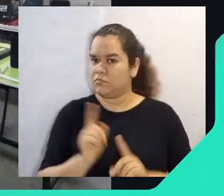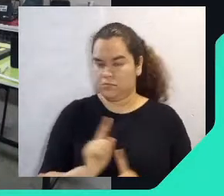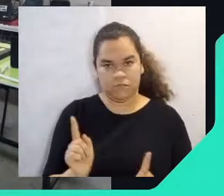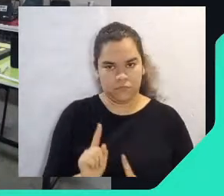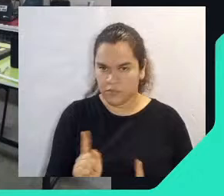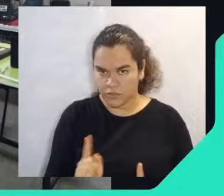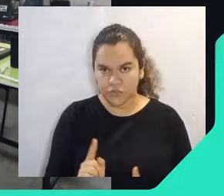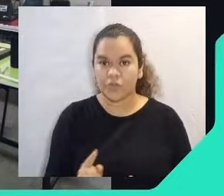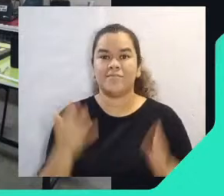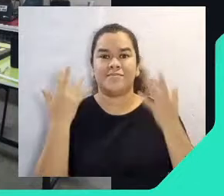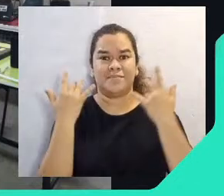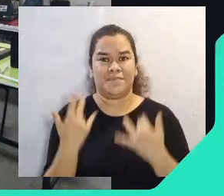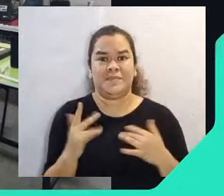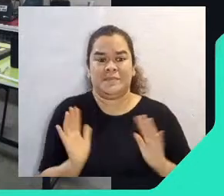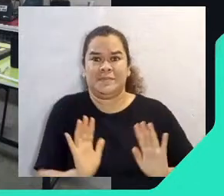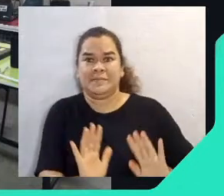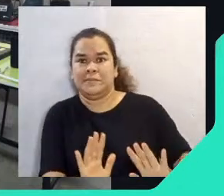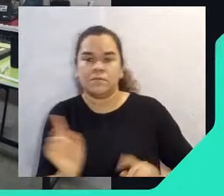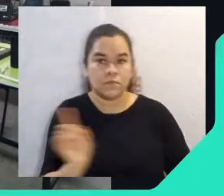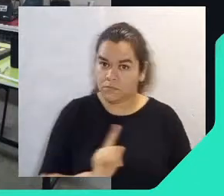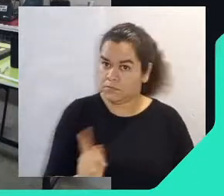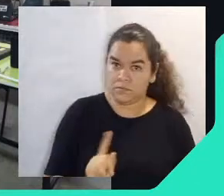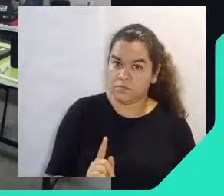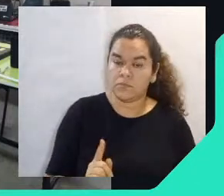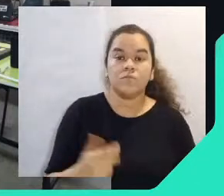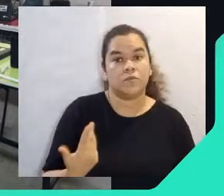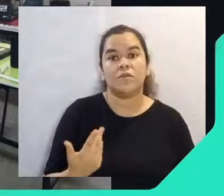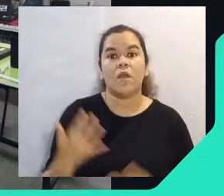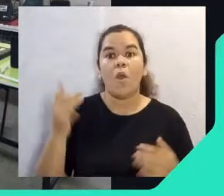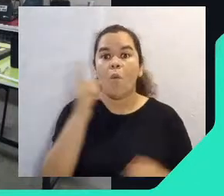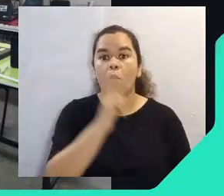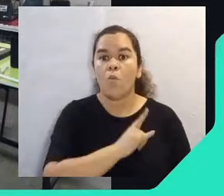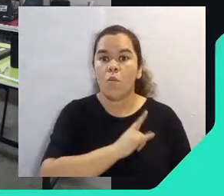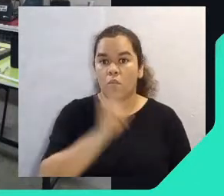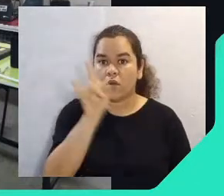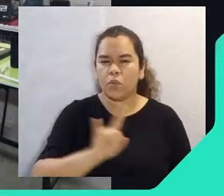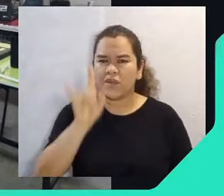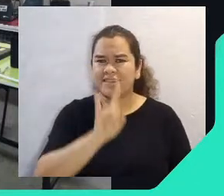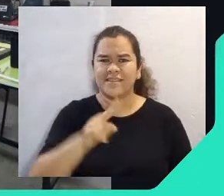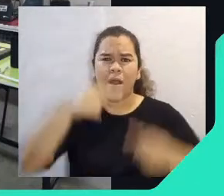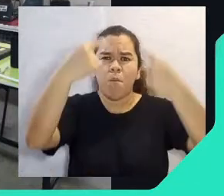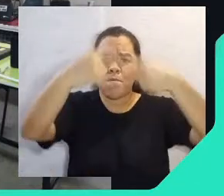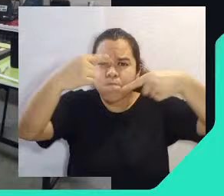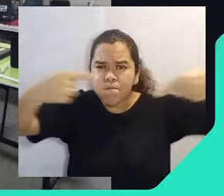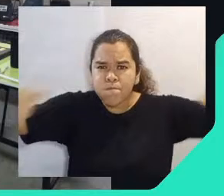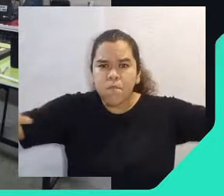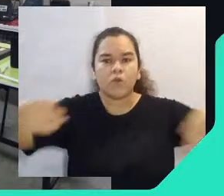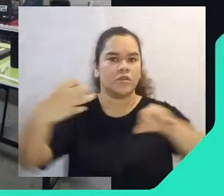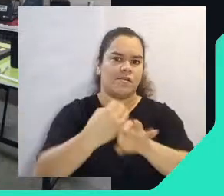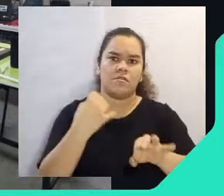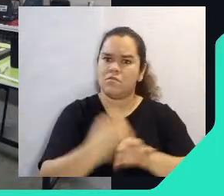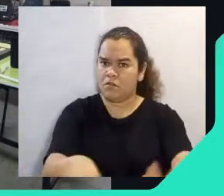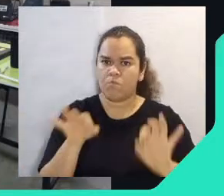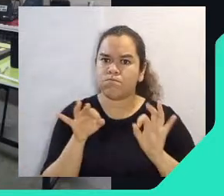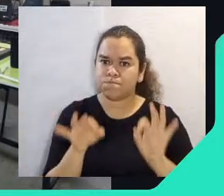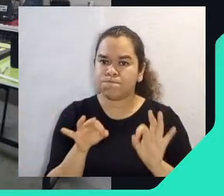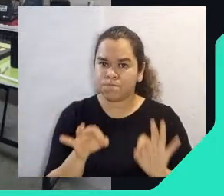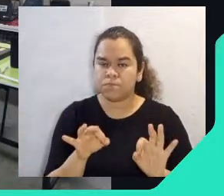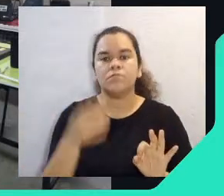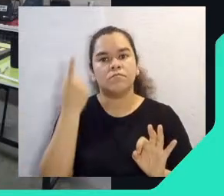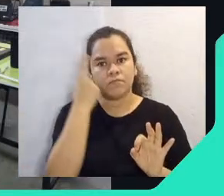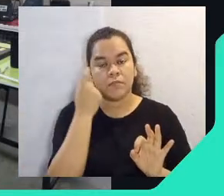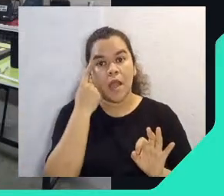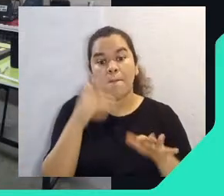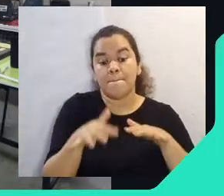miedo a las matemáticas, no hay que tener miedo a nada, porque la universidad nos provee todos los profesores que son necesarios para poder asistirnos en esto. Al